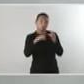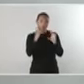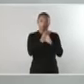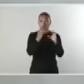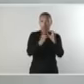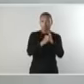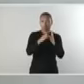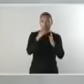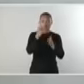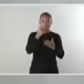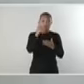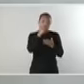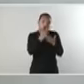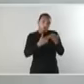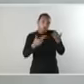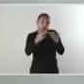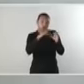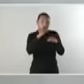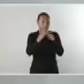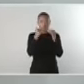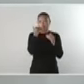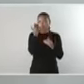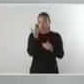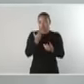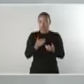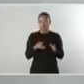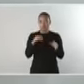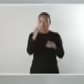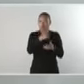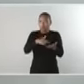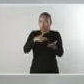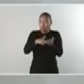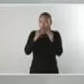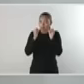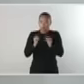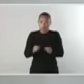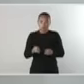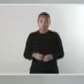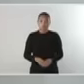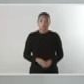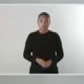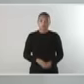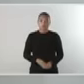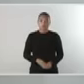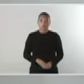láminas gráficas lo que gusten desde su propio lugar